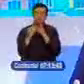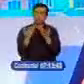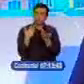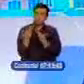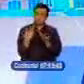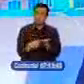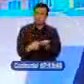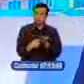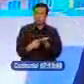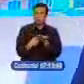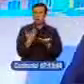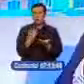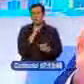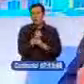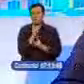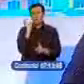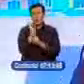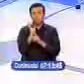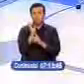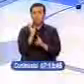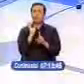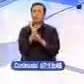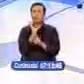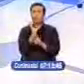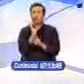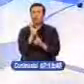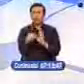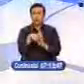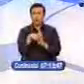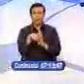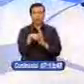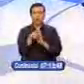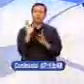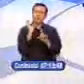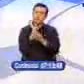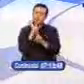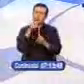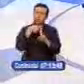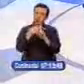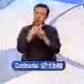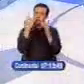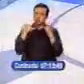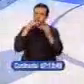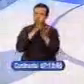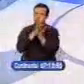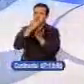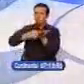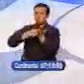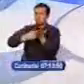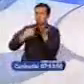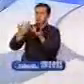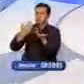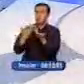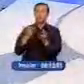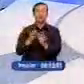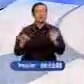diálogo, crítica, claro que sí, pero constructiva y propositiva. Creo que hay 2 caminos. La gran mayoría están en este camino del debate y la discusión, pero